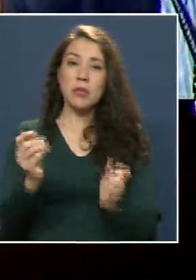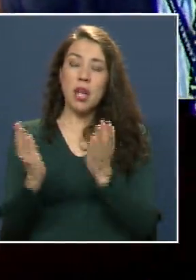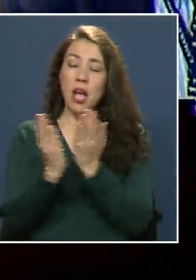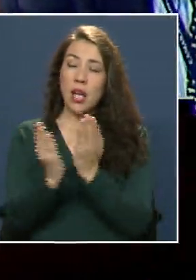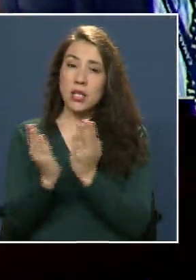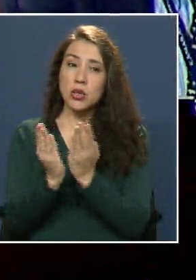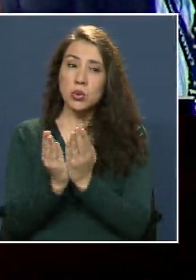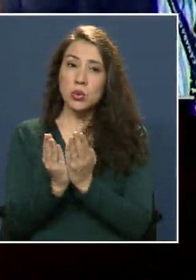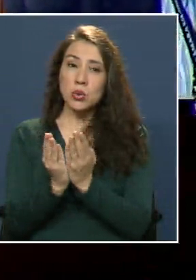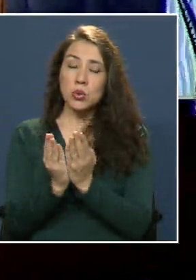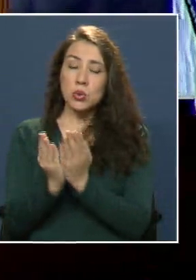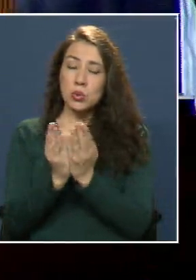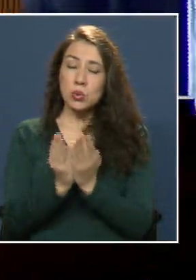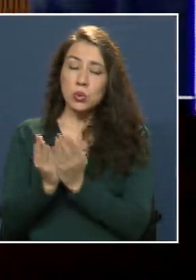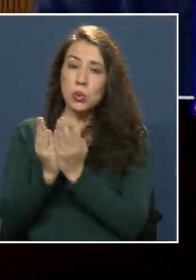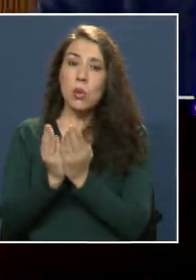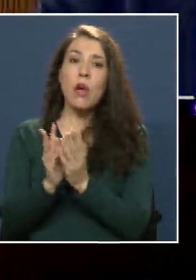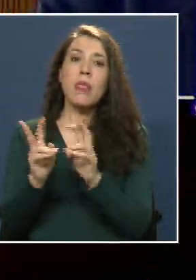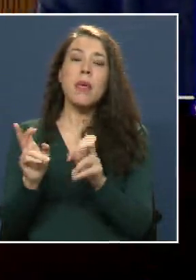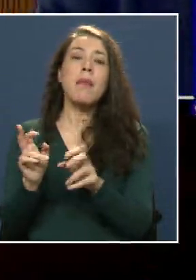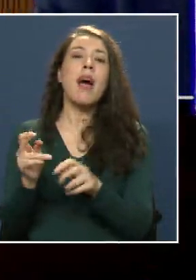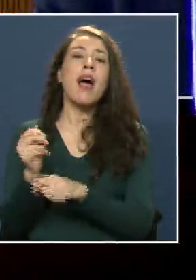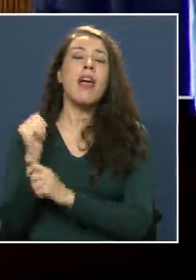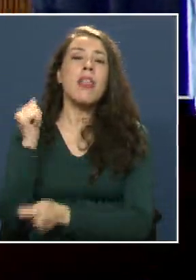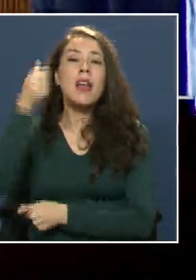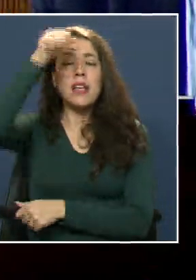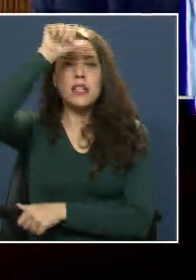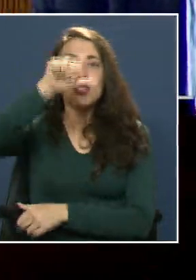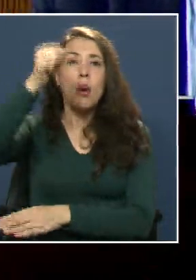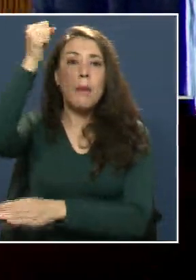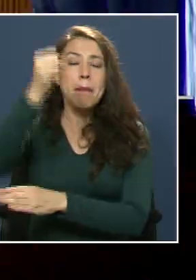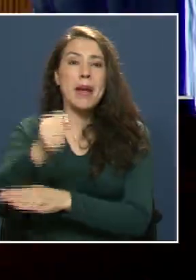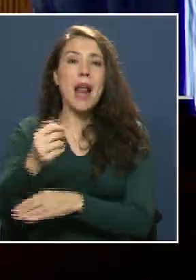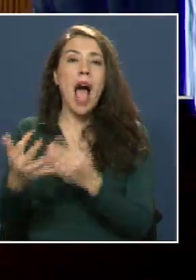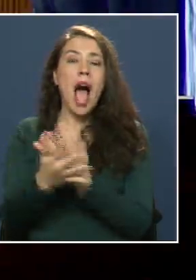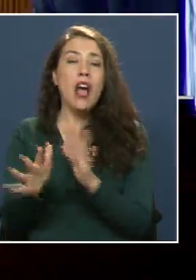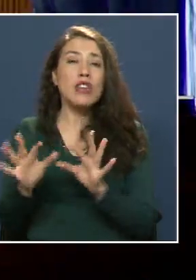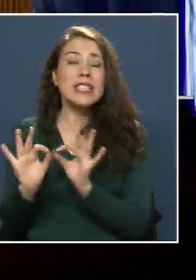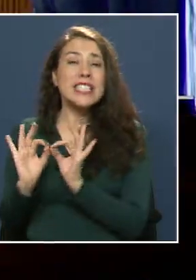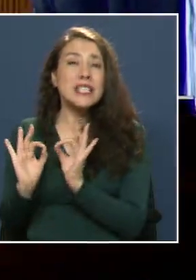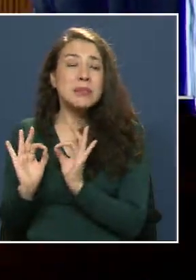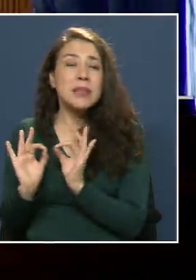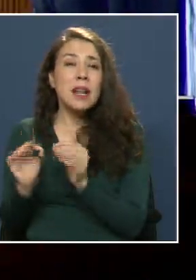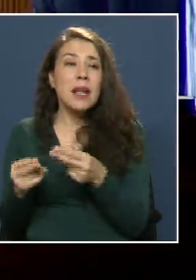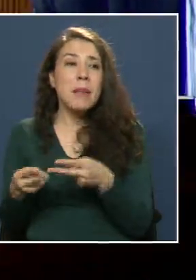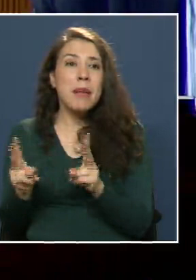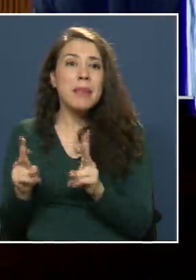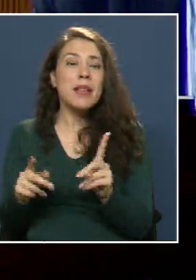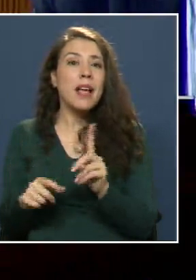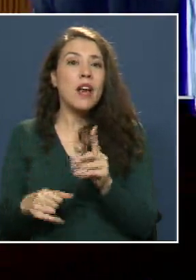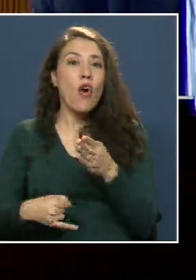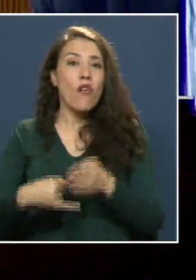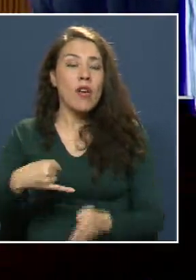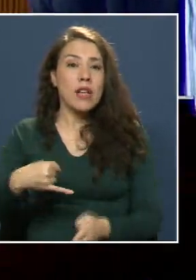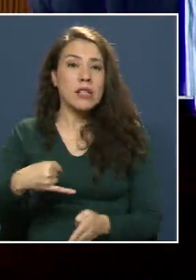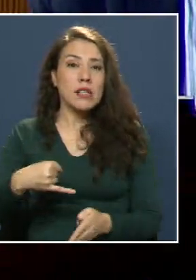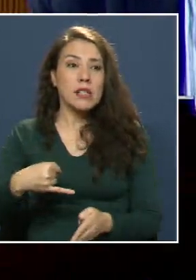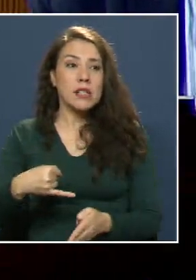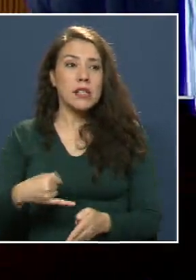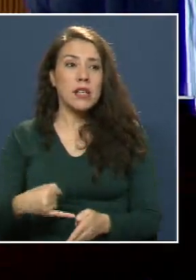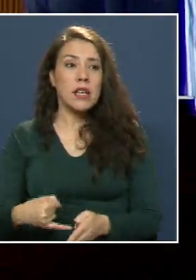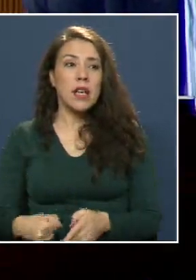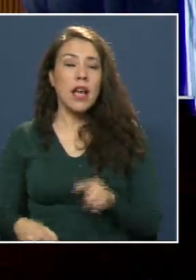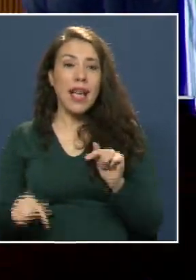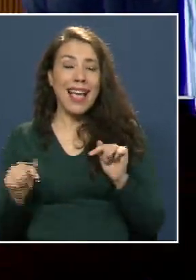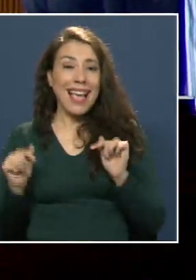estudiado especialmente el derecho penal. Y son excepciones las que permiten la imprescriptibilidad. Esa es una de